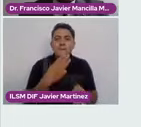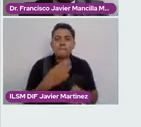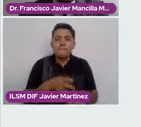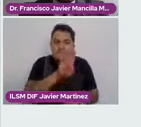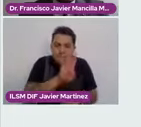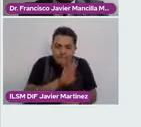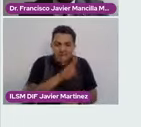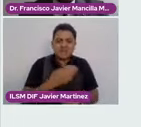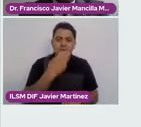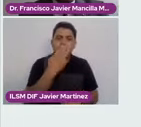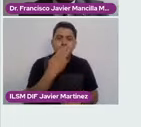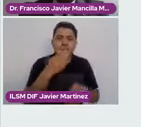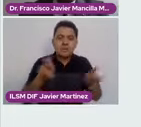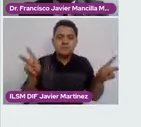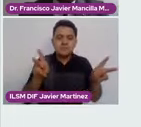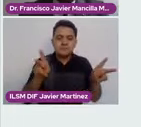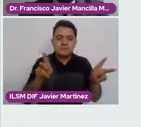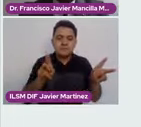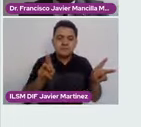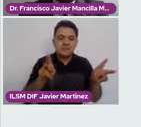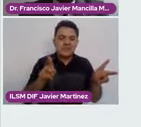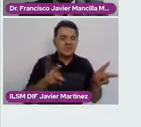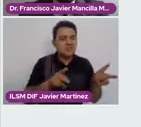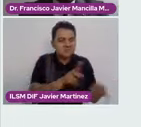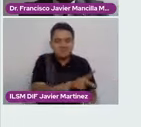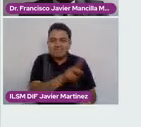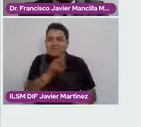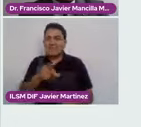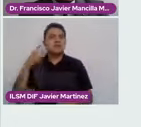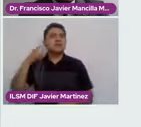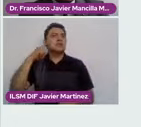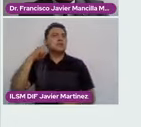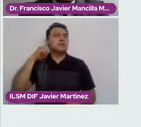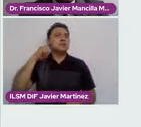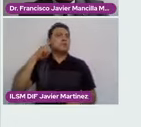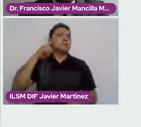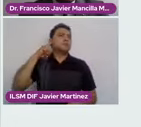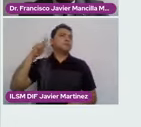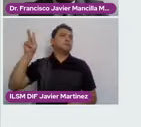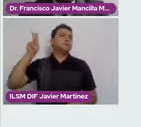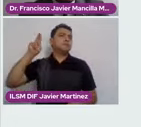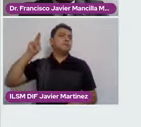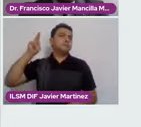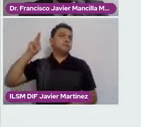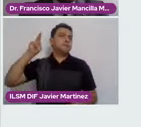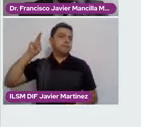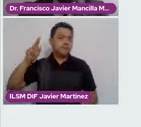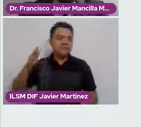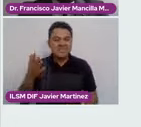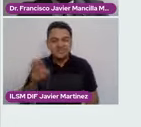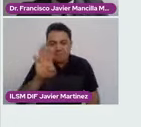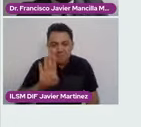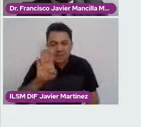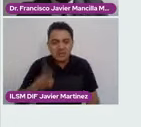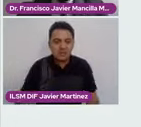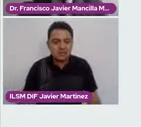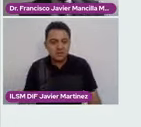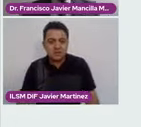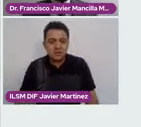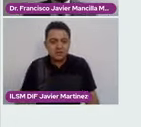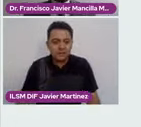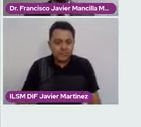que a veces escuchamos. Y digo, lo digo en palabras muy coloquiales, doctor, para que nuestra audiencia sepa de